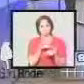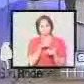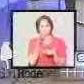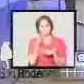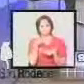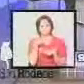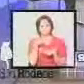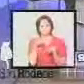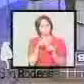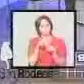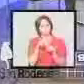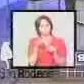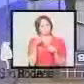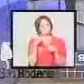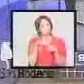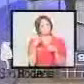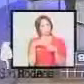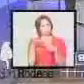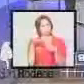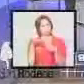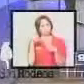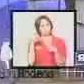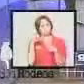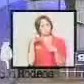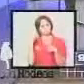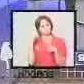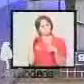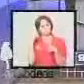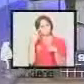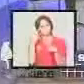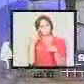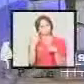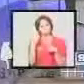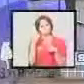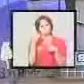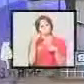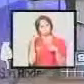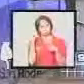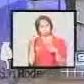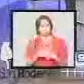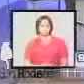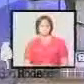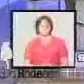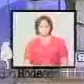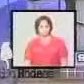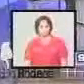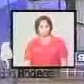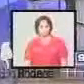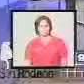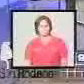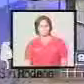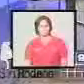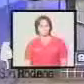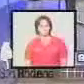tenemos también a don Luis Esquivel, que nos llama de Moravia. Buenas noches, don Luis. Buenas noches. Sí, señor.